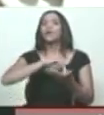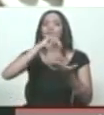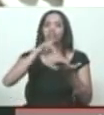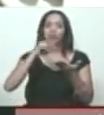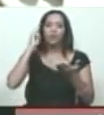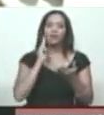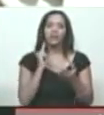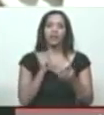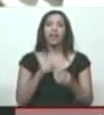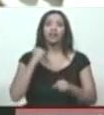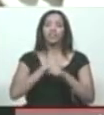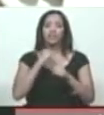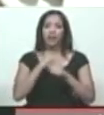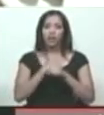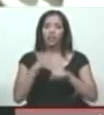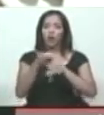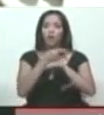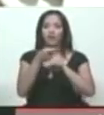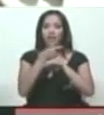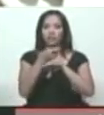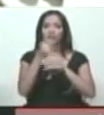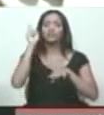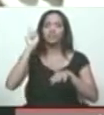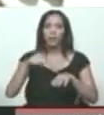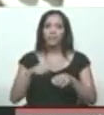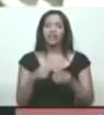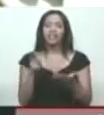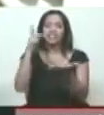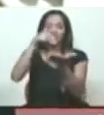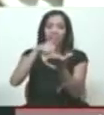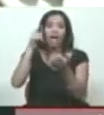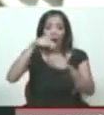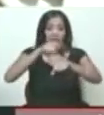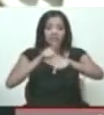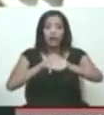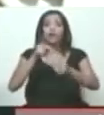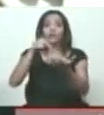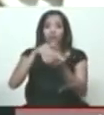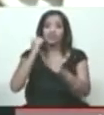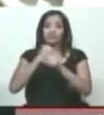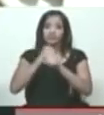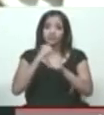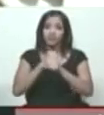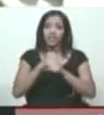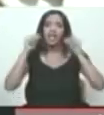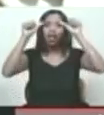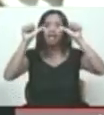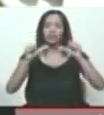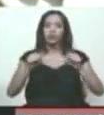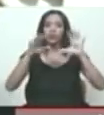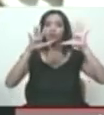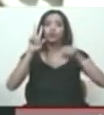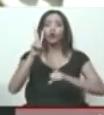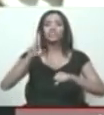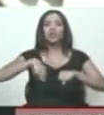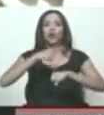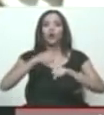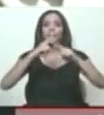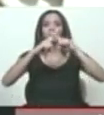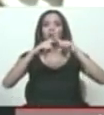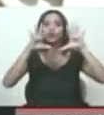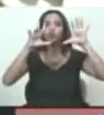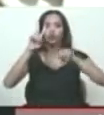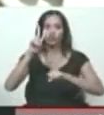de la Gobernación de Bolívar y a su gobernador Justo Noguera Pietri, que están allá, a esta hora están allá, en turnos de 12 horas, 12 por 12 se